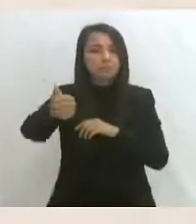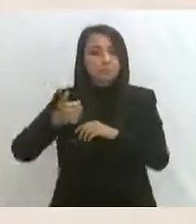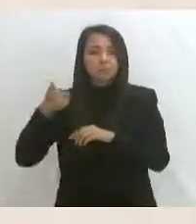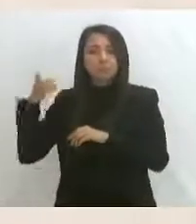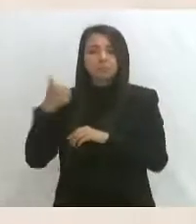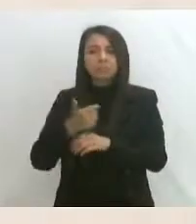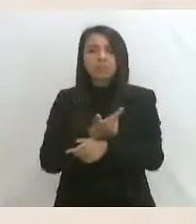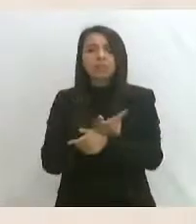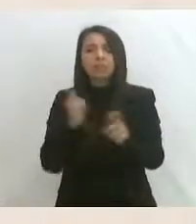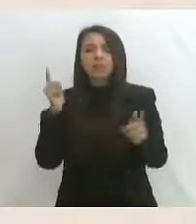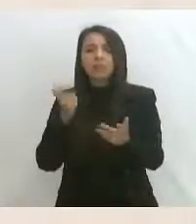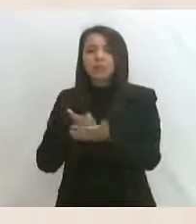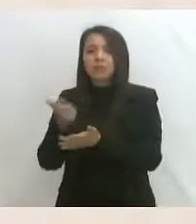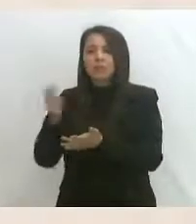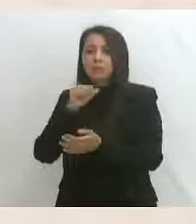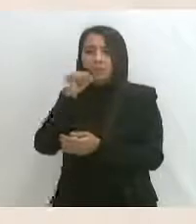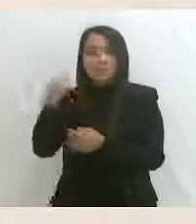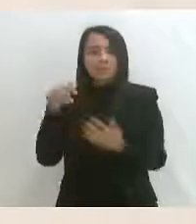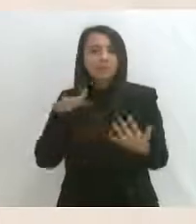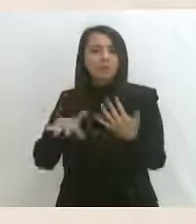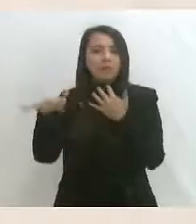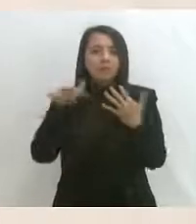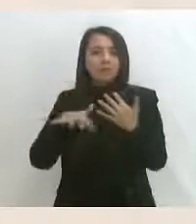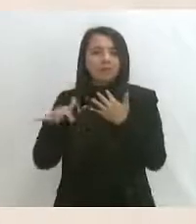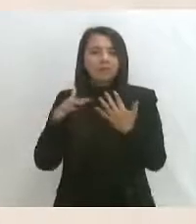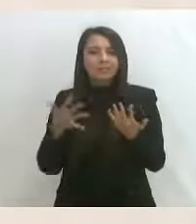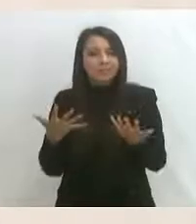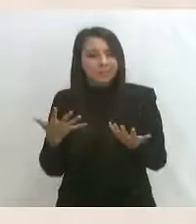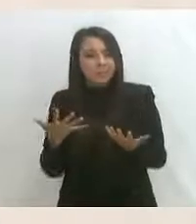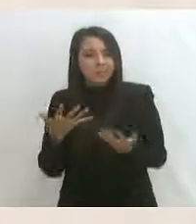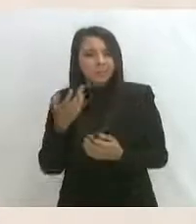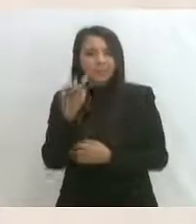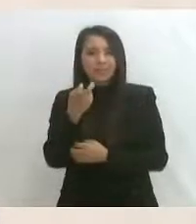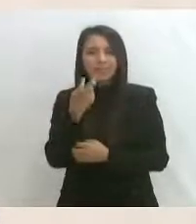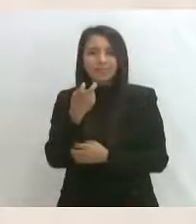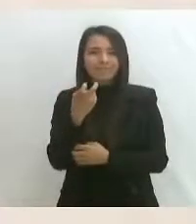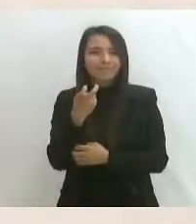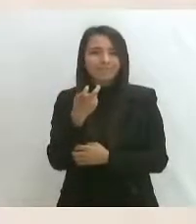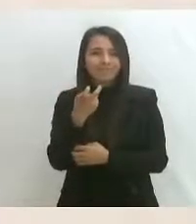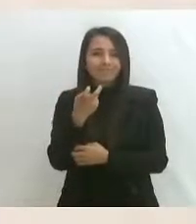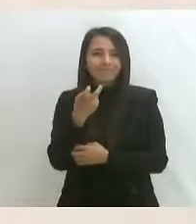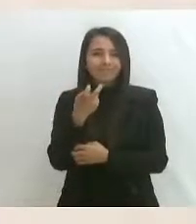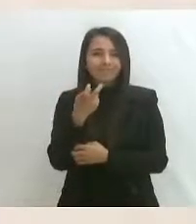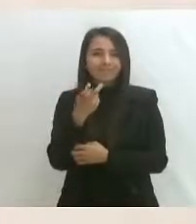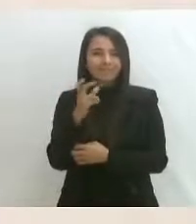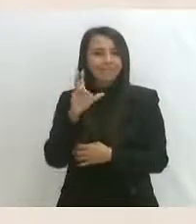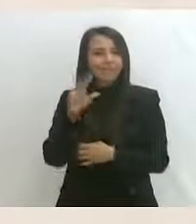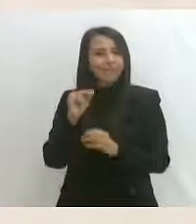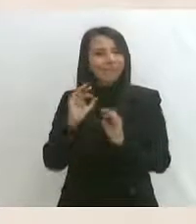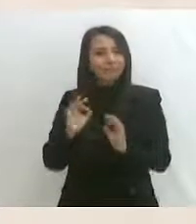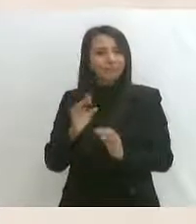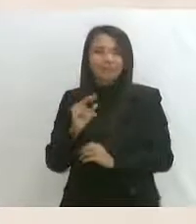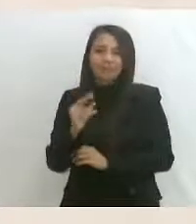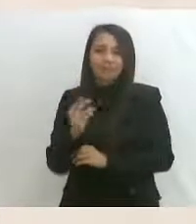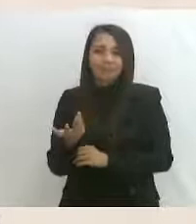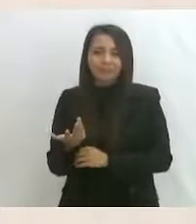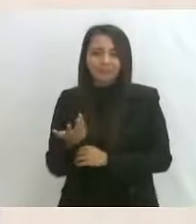carretera. Y eso no era lo correcto,